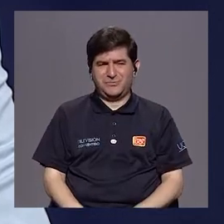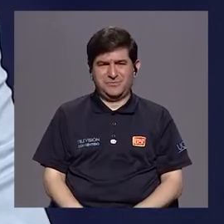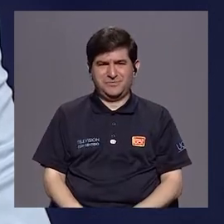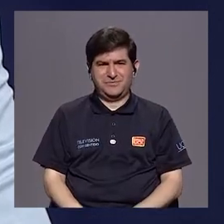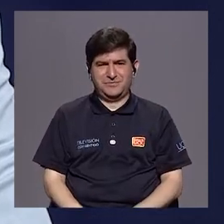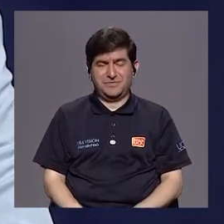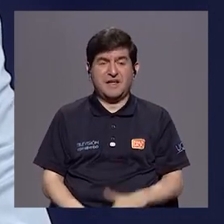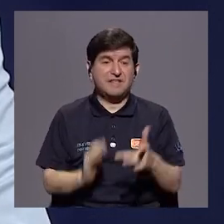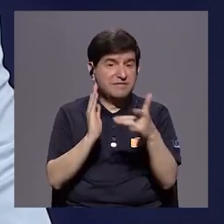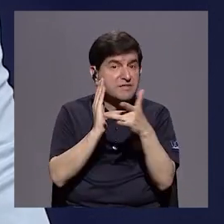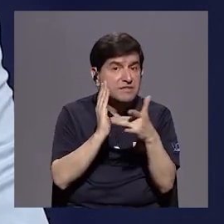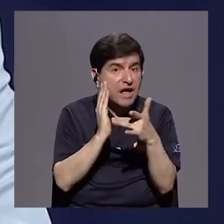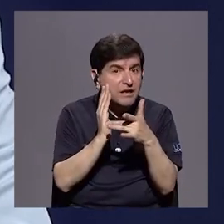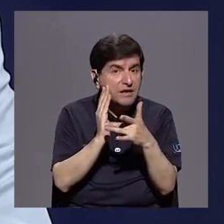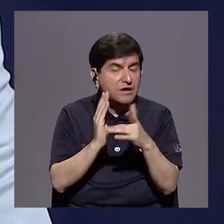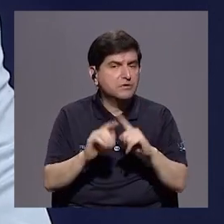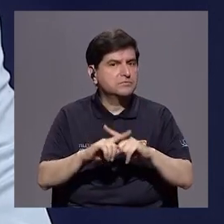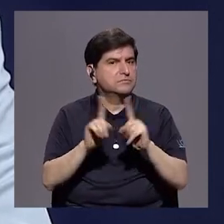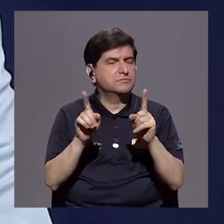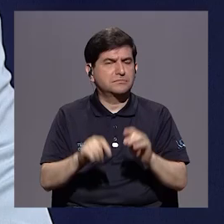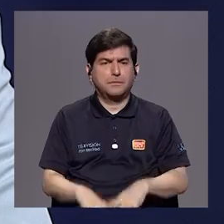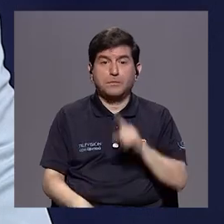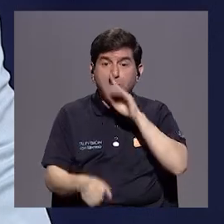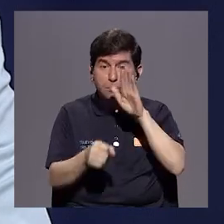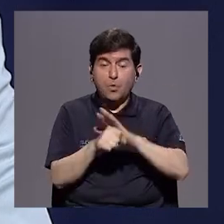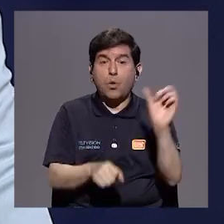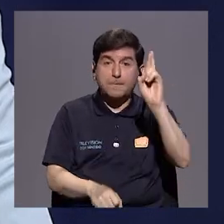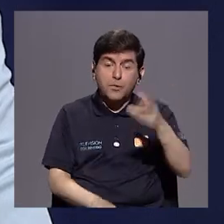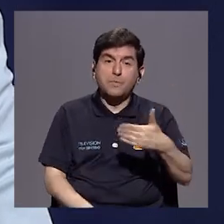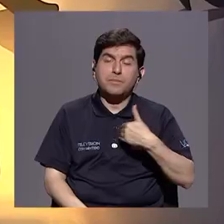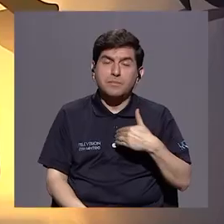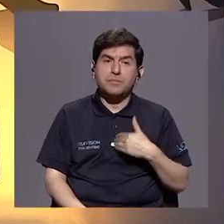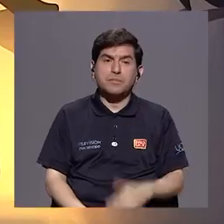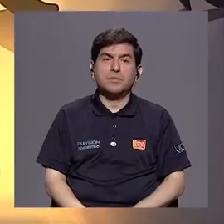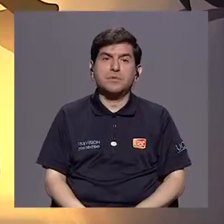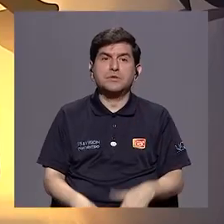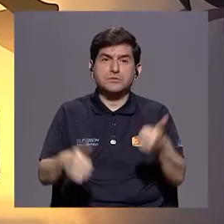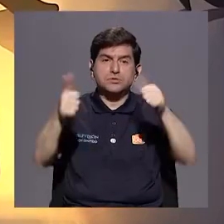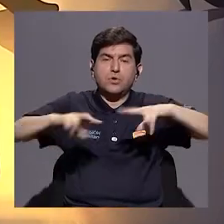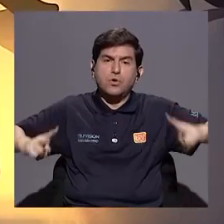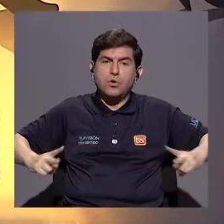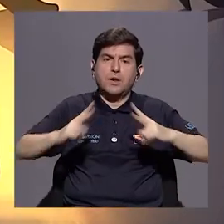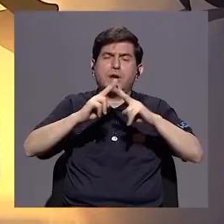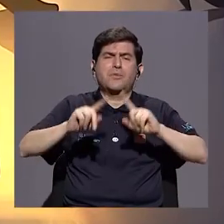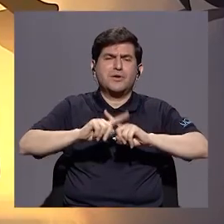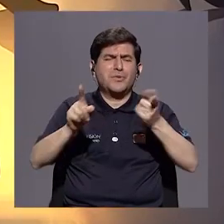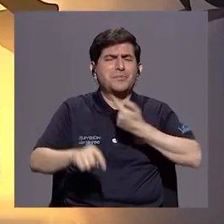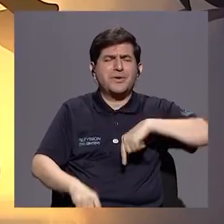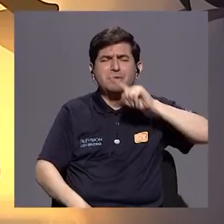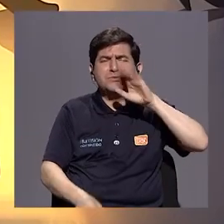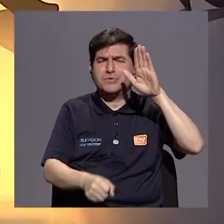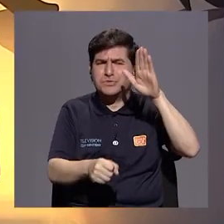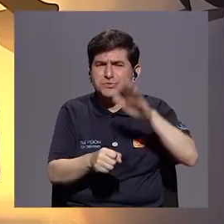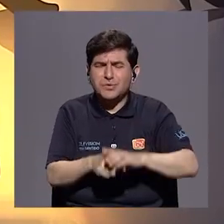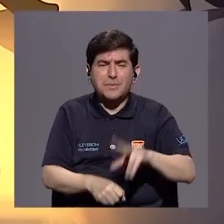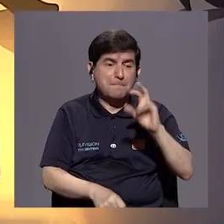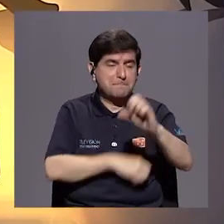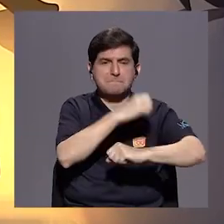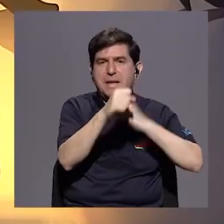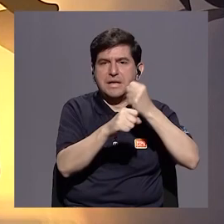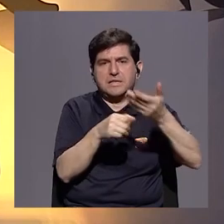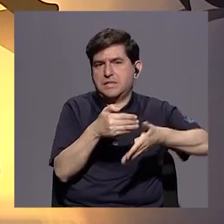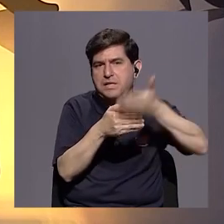cosas no los técnicos y los compromisos de nuestro rico con el pan con el pacto si nosotros nos comprometimos hace